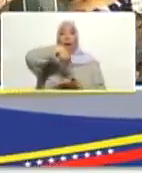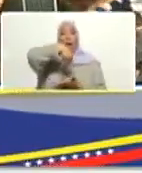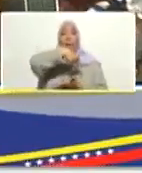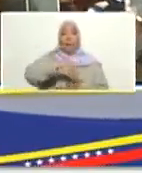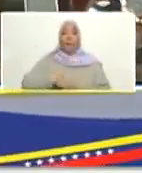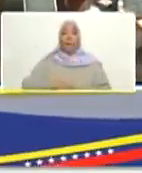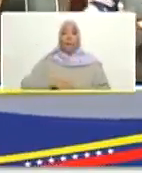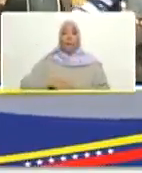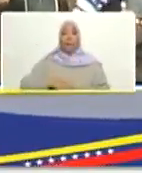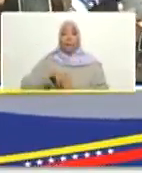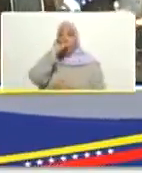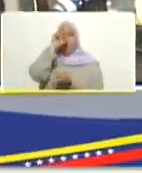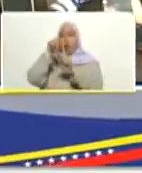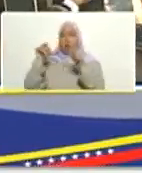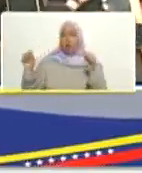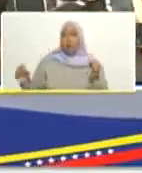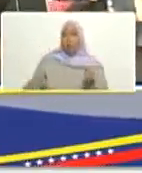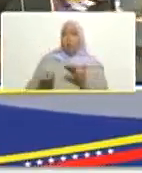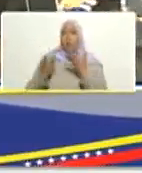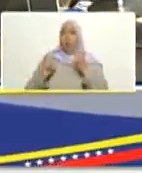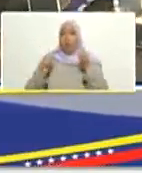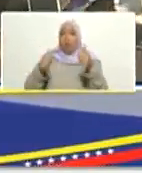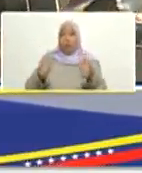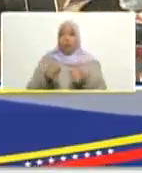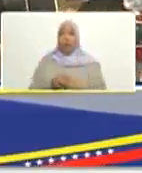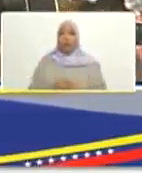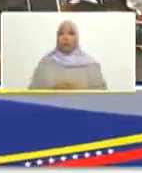por la esperanza renovada.